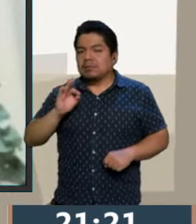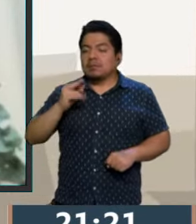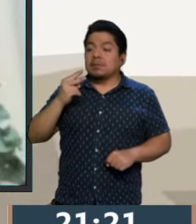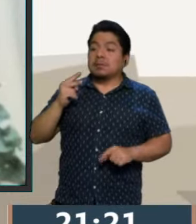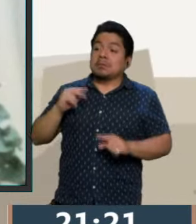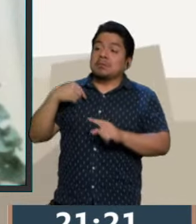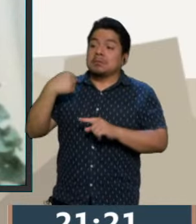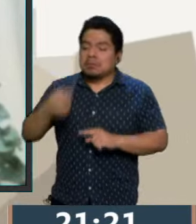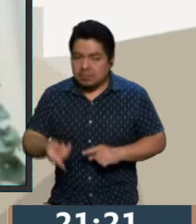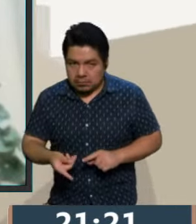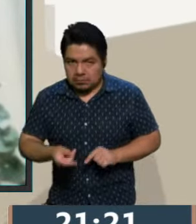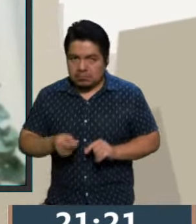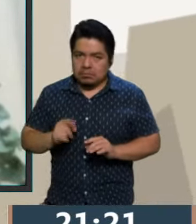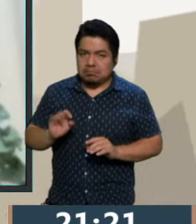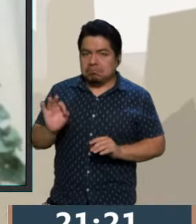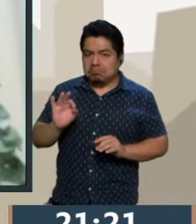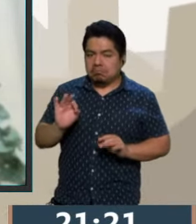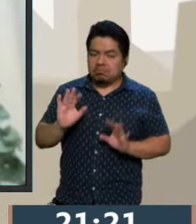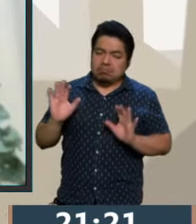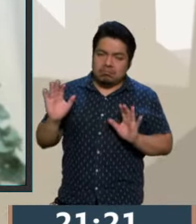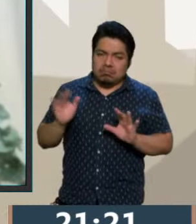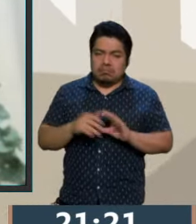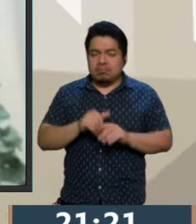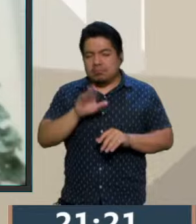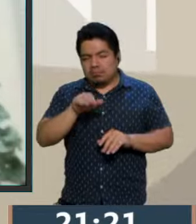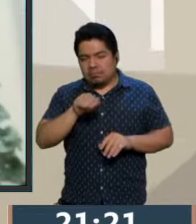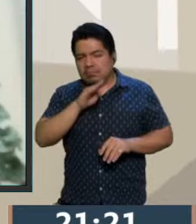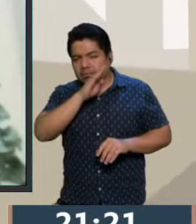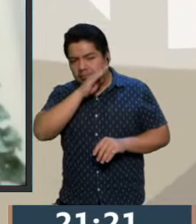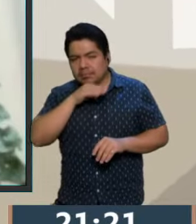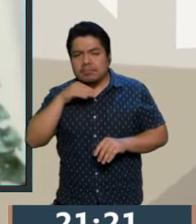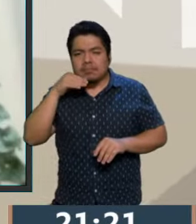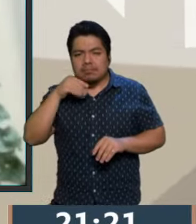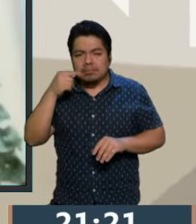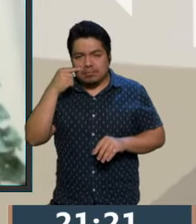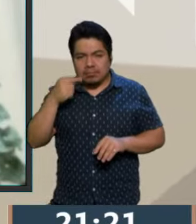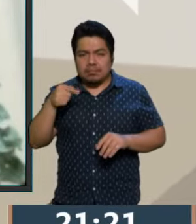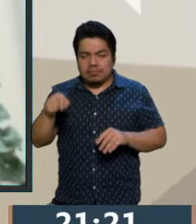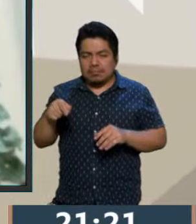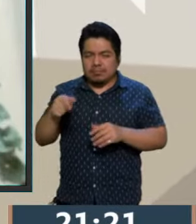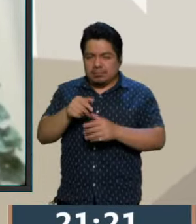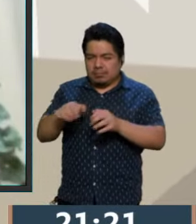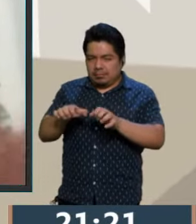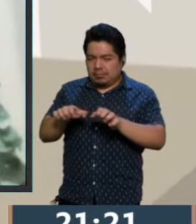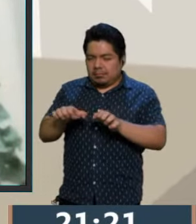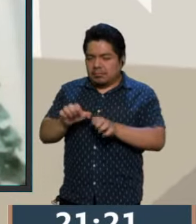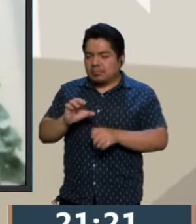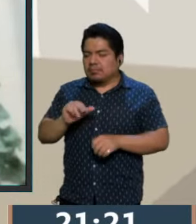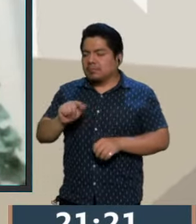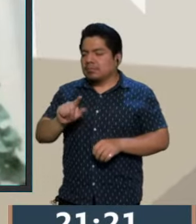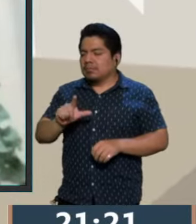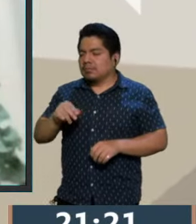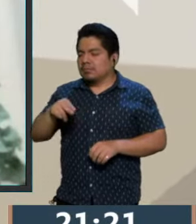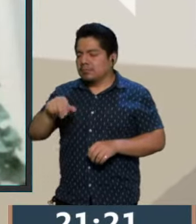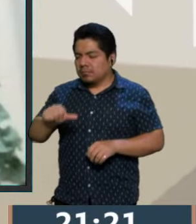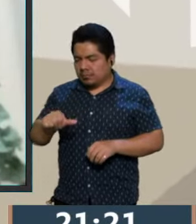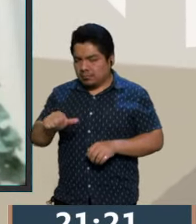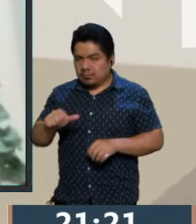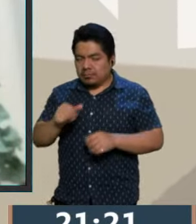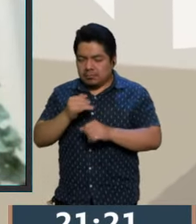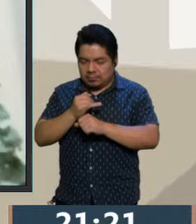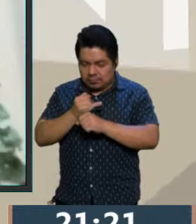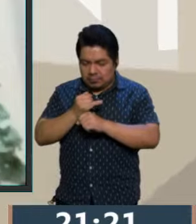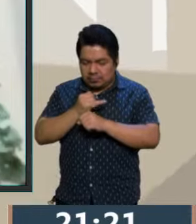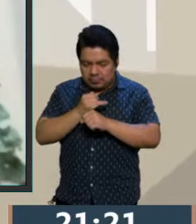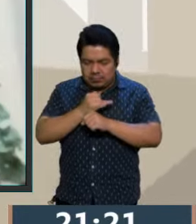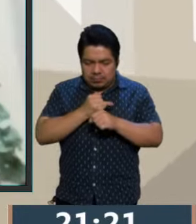arrojado. Déjame comentarte, Braulio, que nosotros en Contralínea hemos estado investigando con